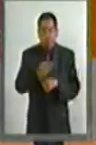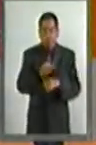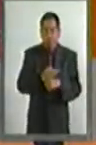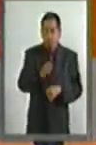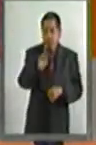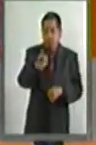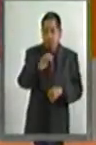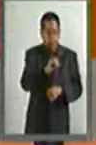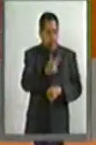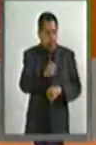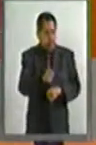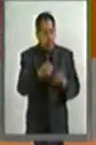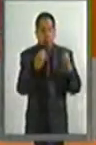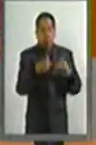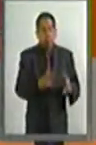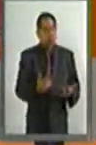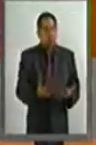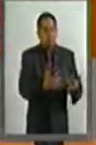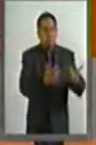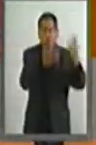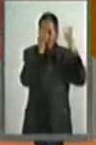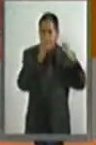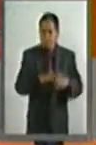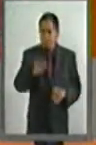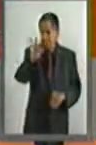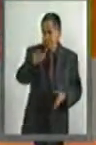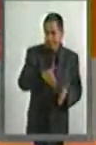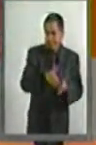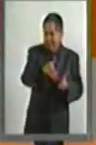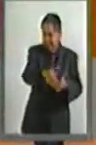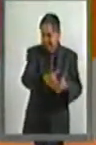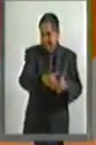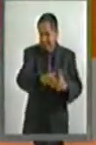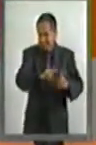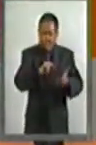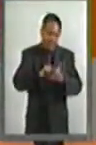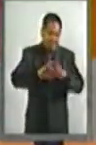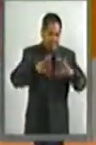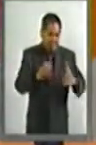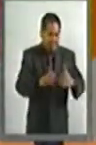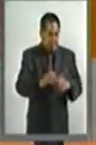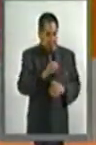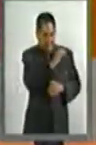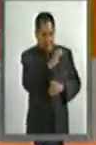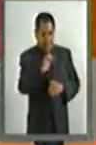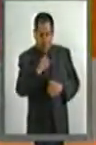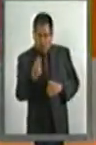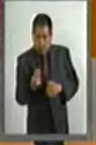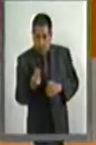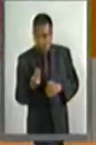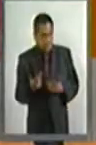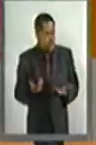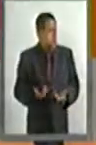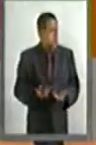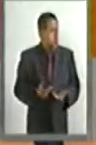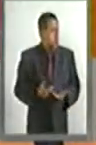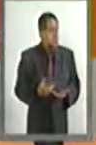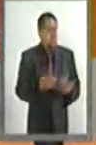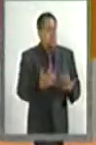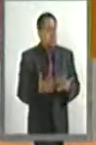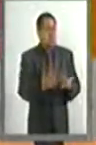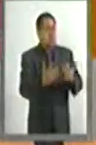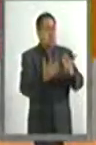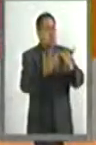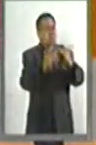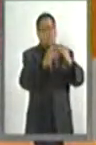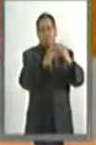aprovecha. Más de 40 millones de toneladas equivalentes a CO2 terminan incorporándose